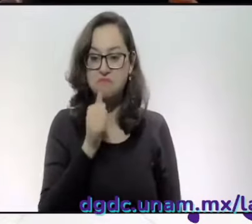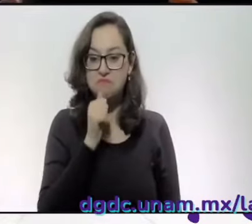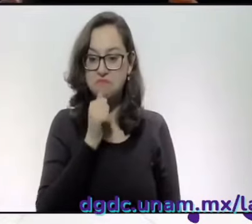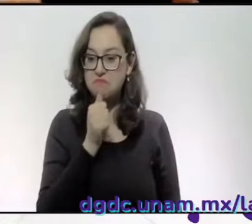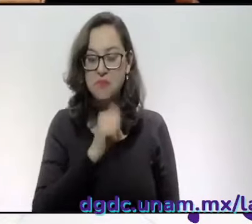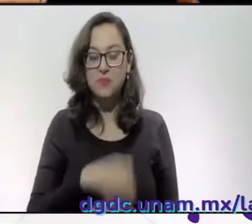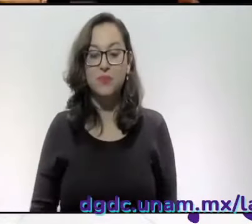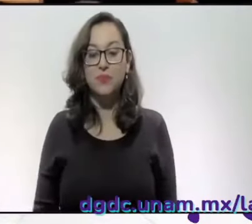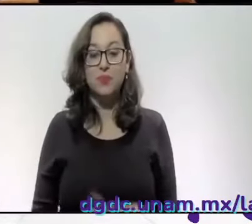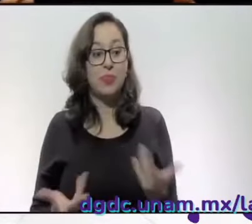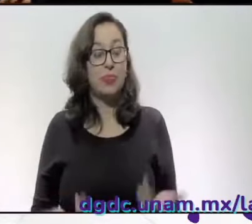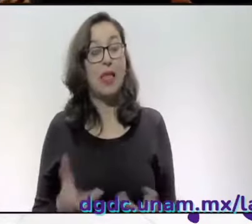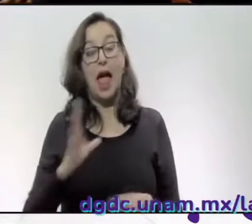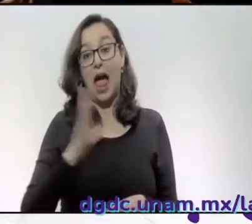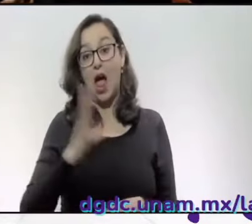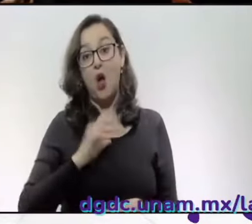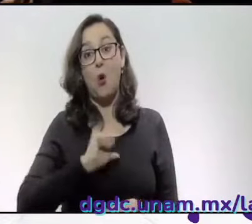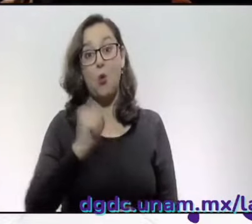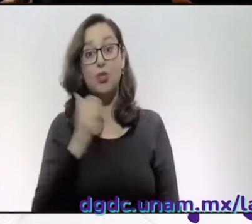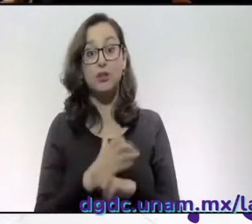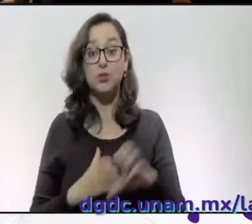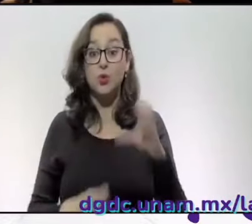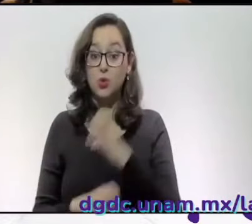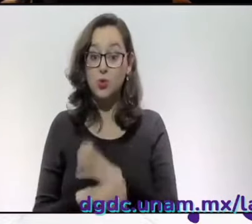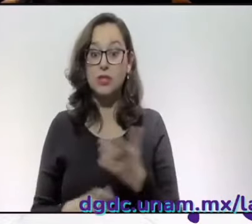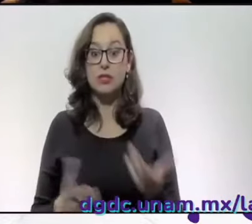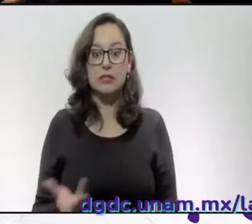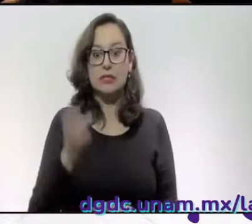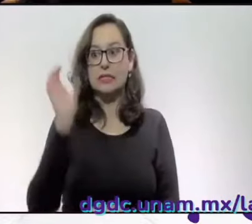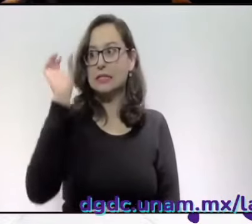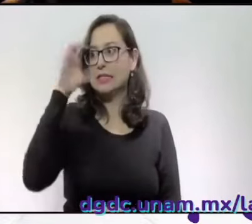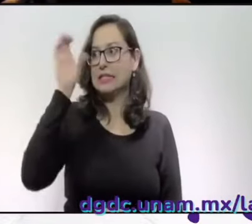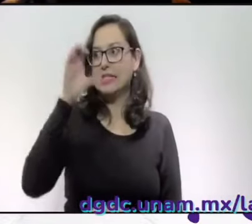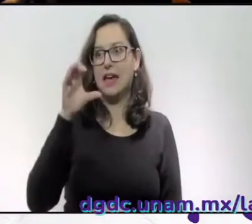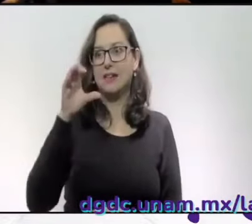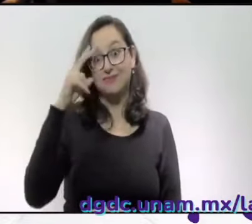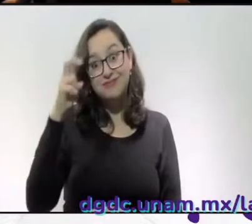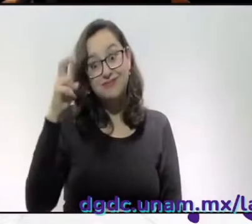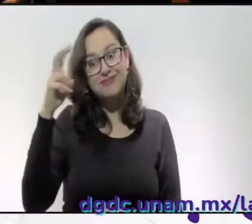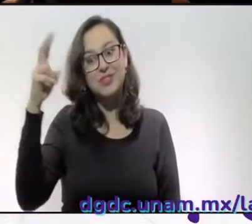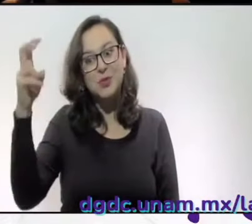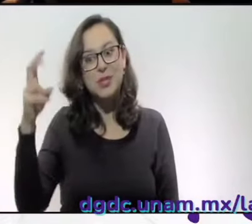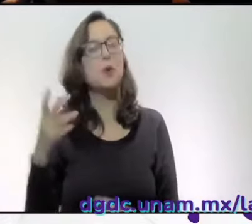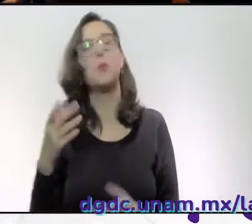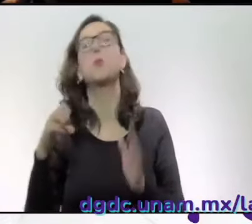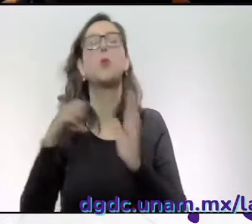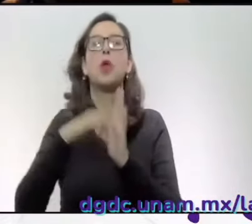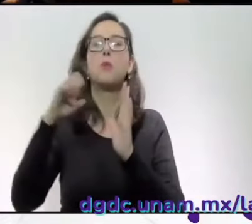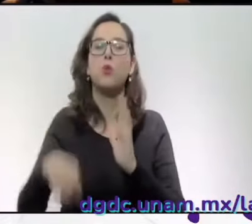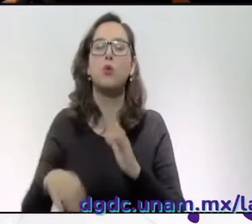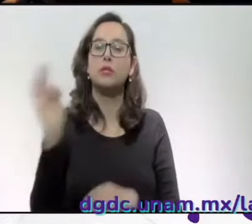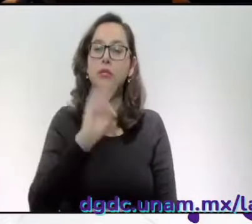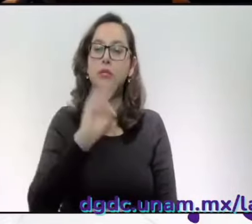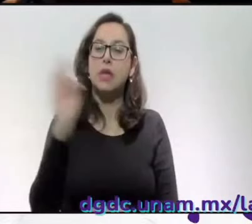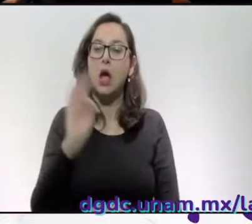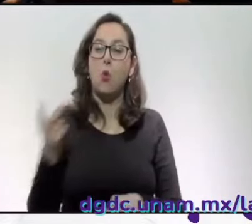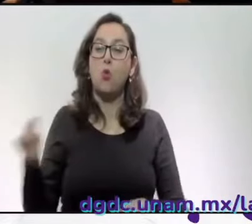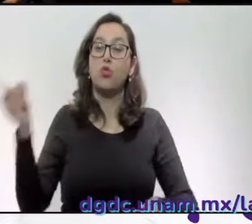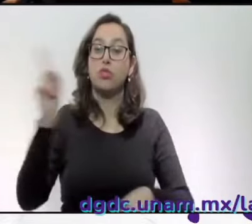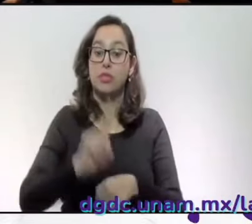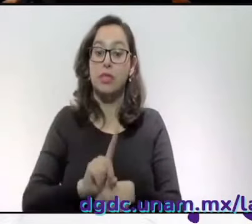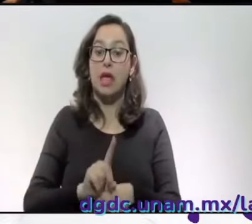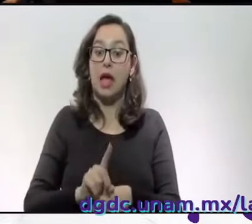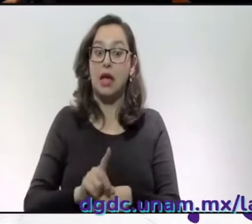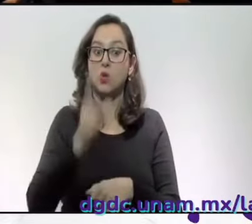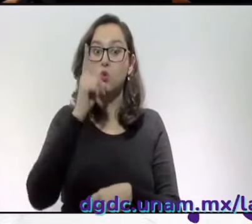hay cosas mucho más ciencia ficción, si quieres. A mí me llama mucho la atención preguntarme si algún día podremos viajar más rápido que la